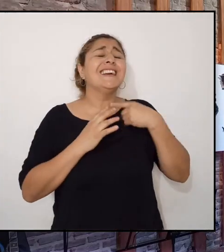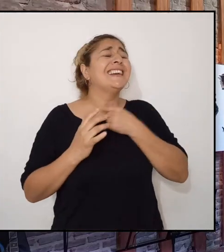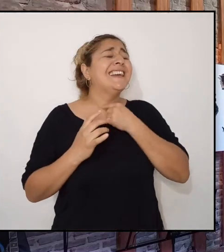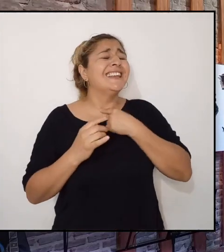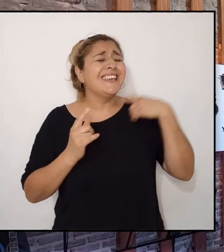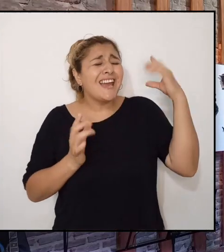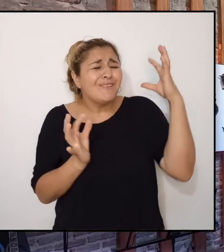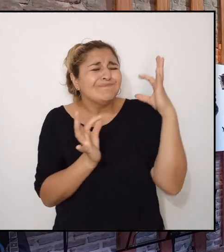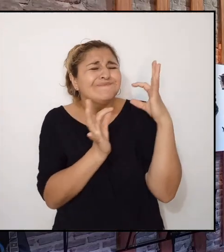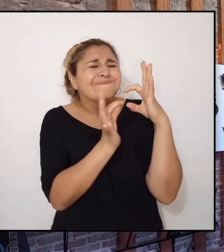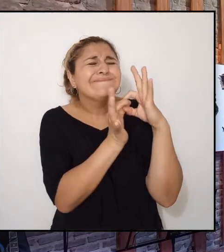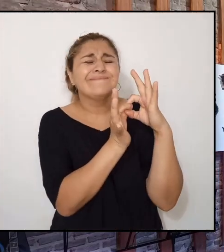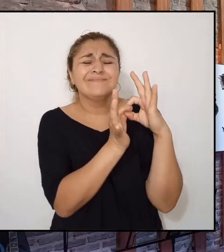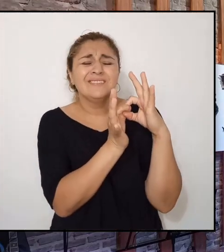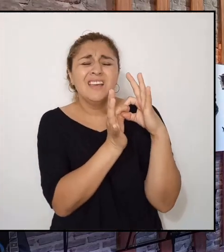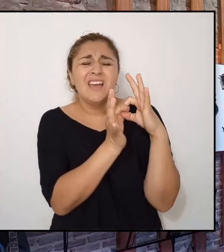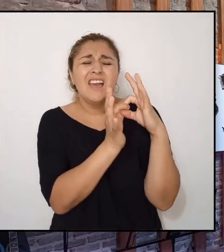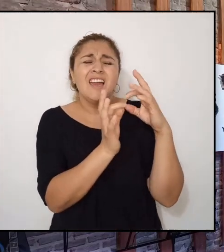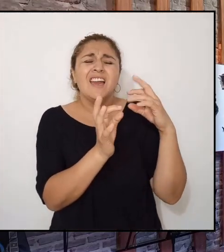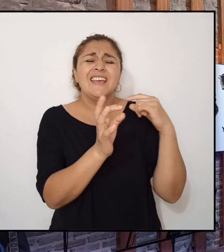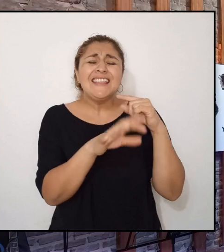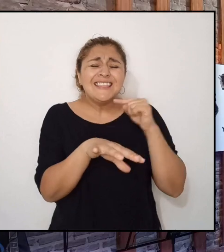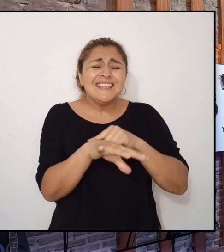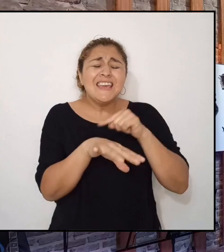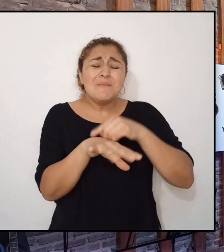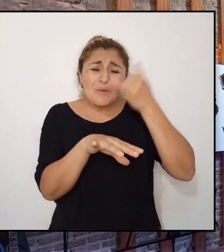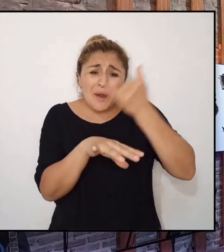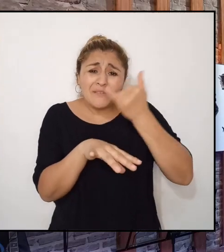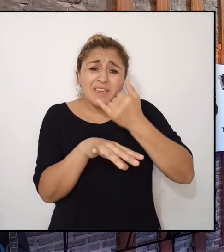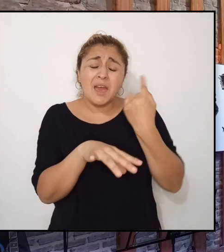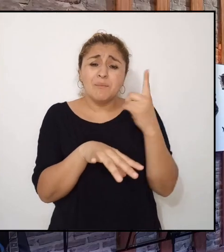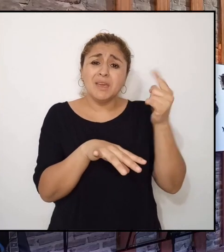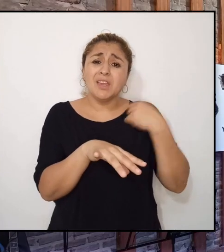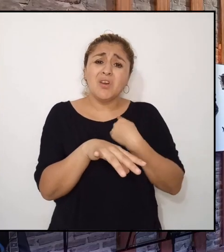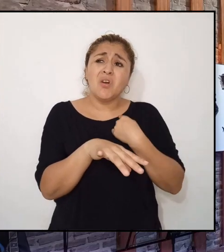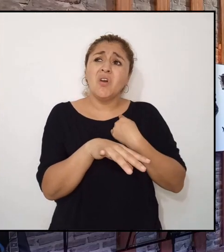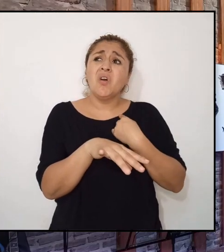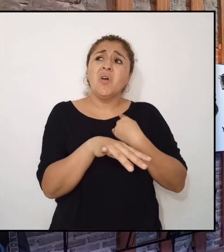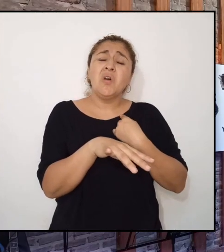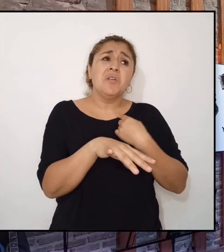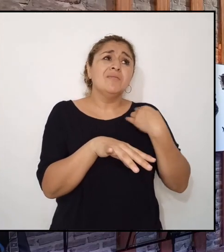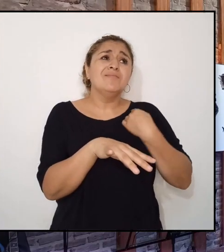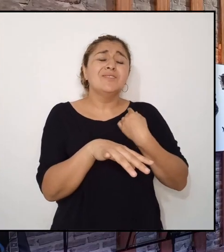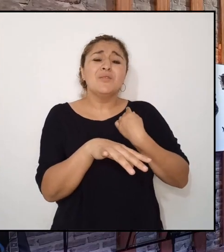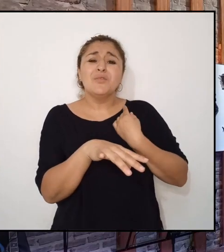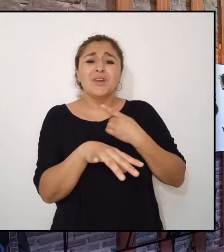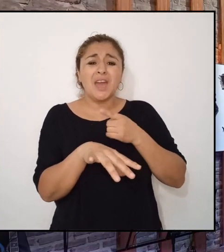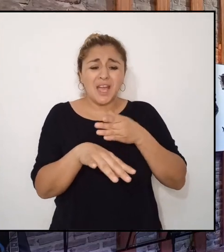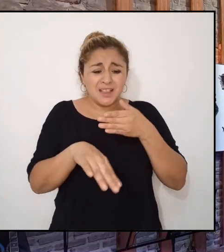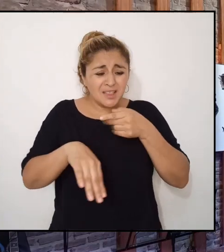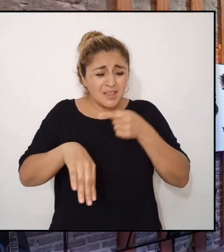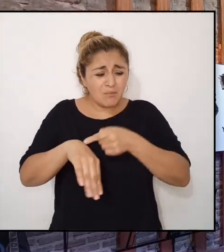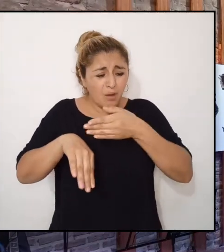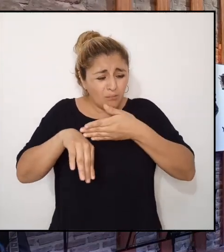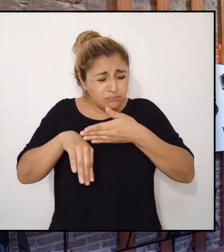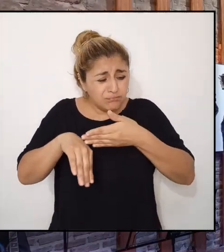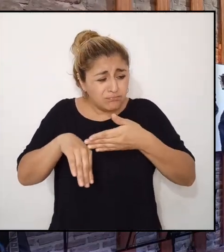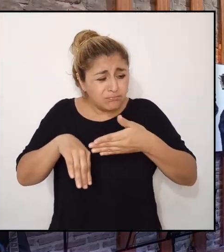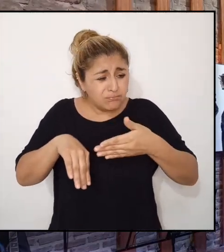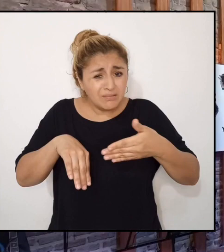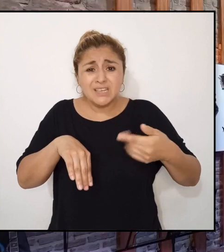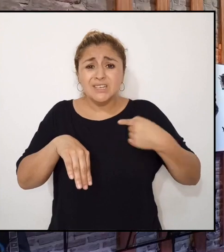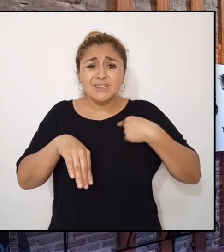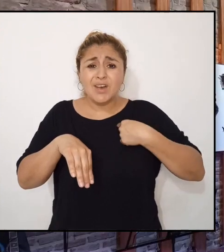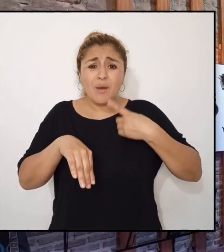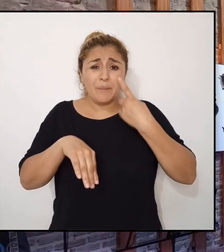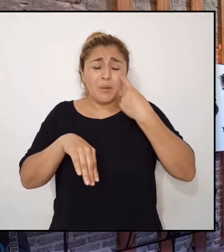no pasaba tiempo con el que ama mi alma, con Jesús. No pasaba tiempo con la palabra